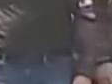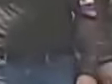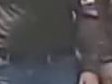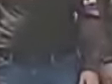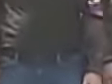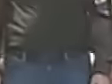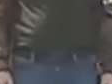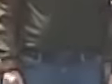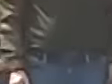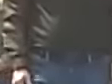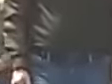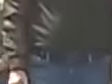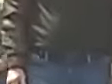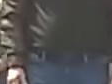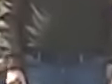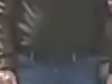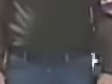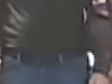en el mes de mayo,